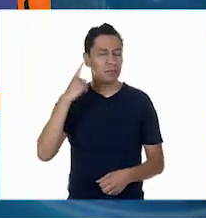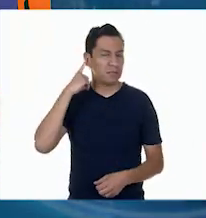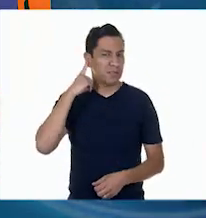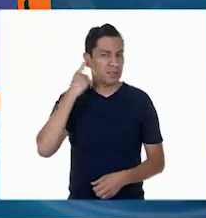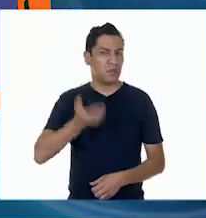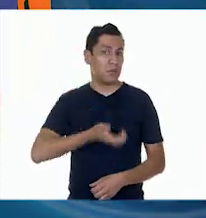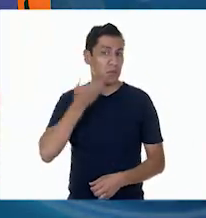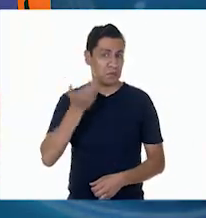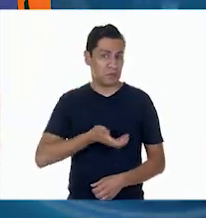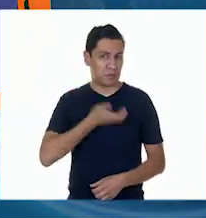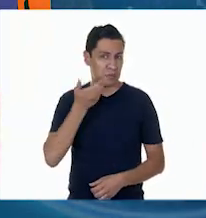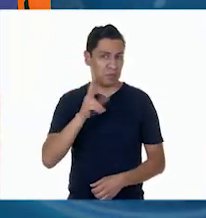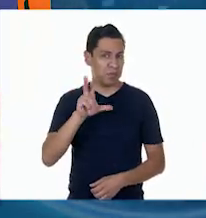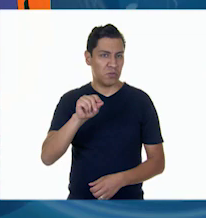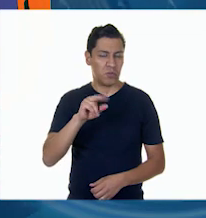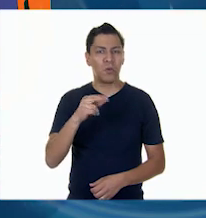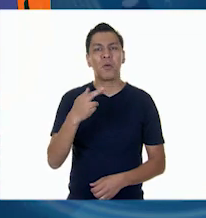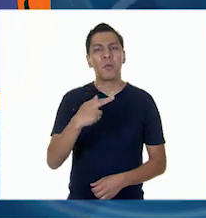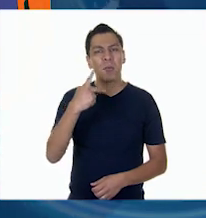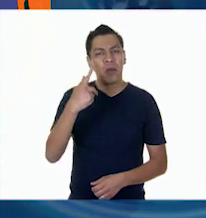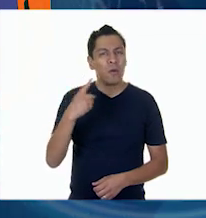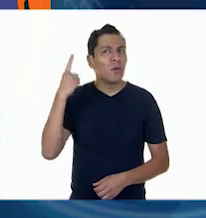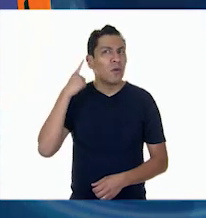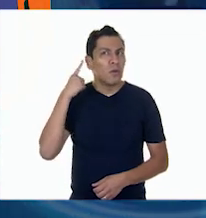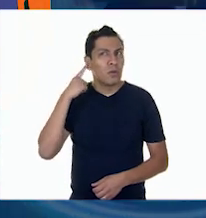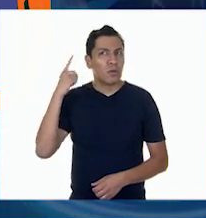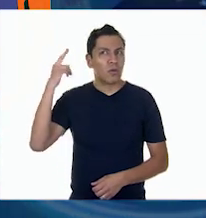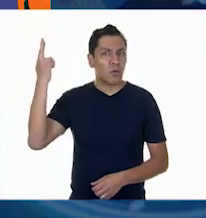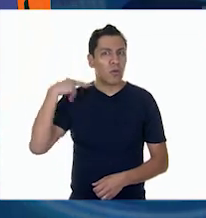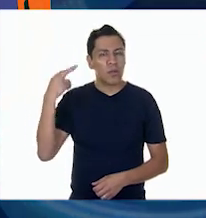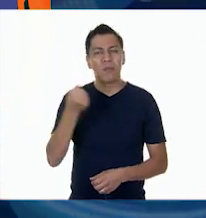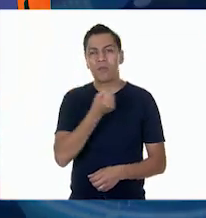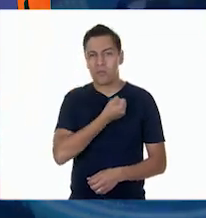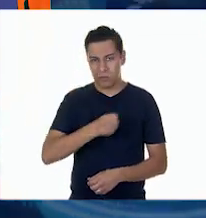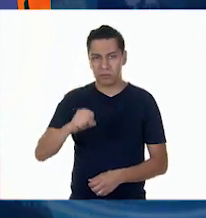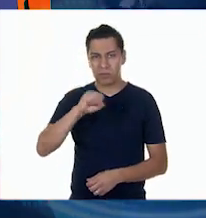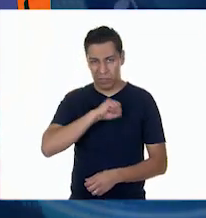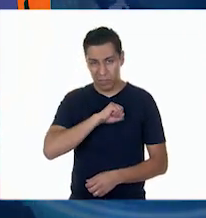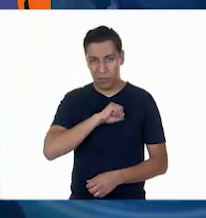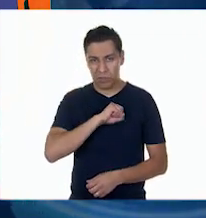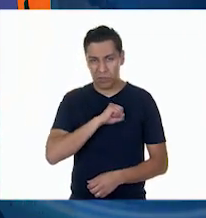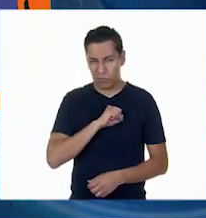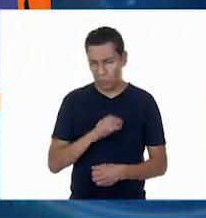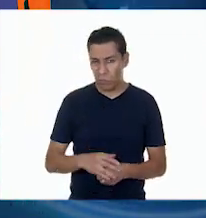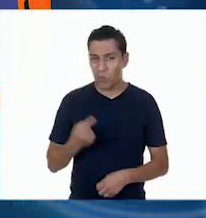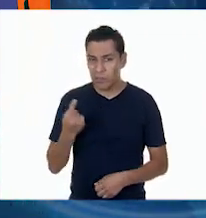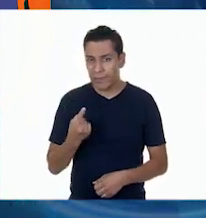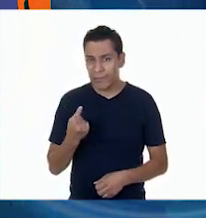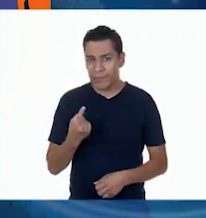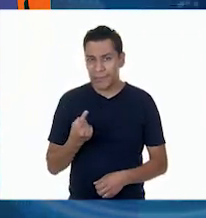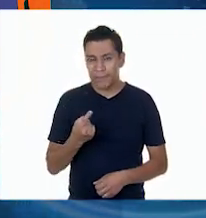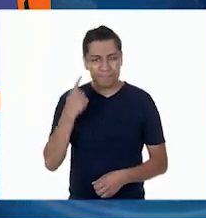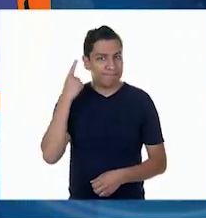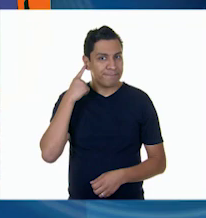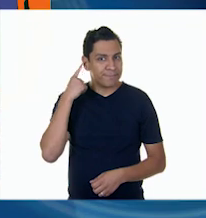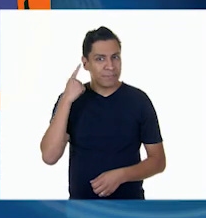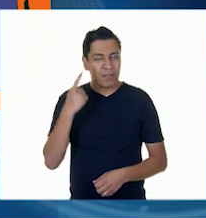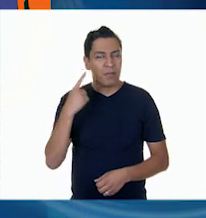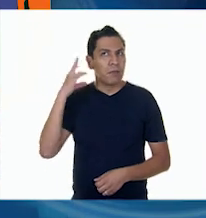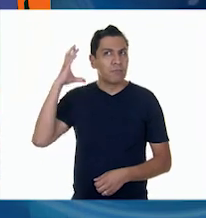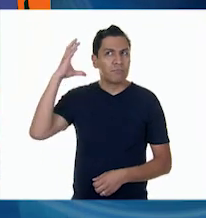a estar en volúmenes saludables. ¿Por qué? Porque tristemente la pérdida de